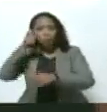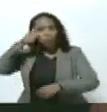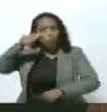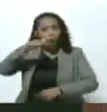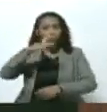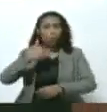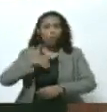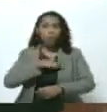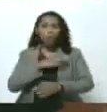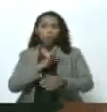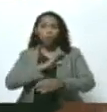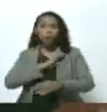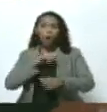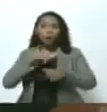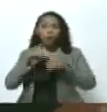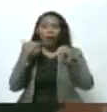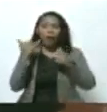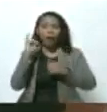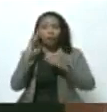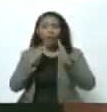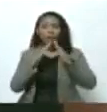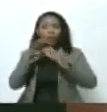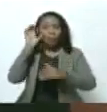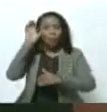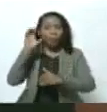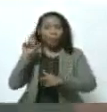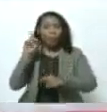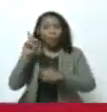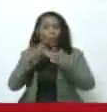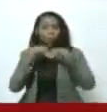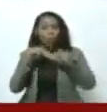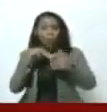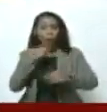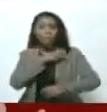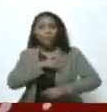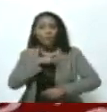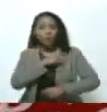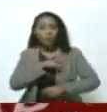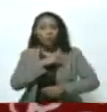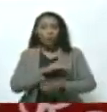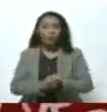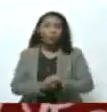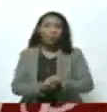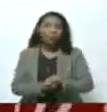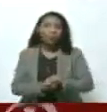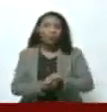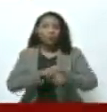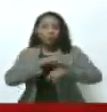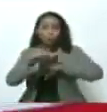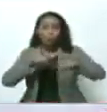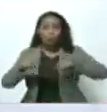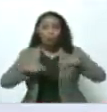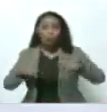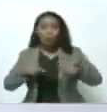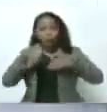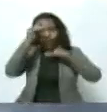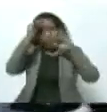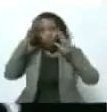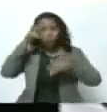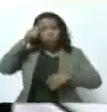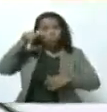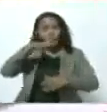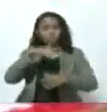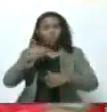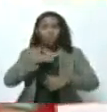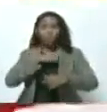está, Hogares de la Patria, la misión Rivas, todas las misiones coordinadas y concatenadas para atender al pueblo, señora Judy. Y